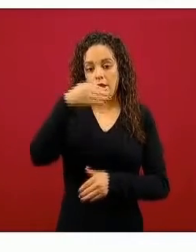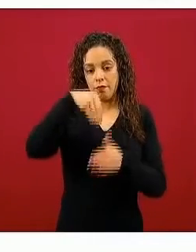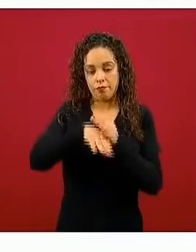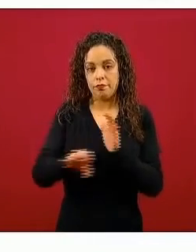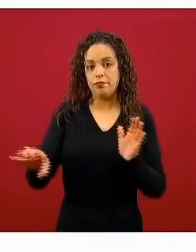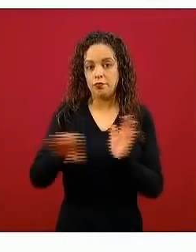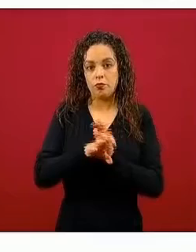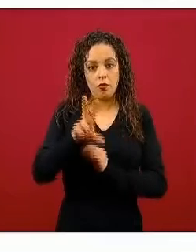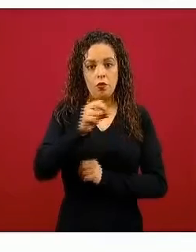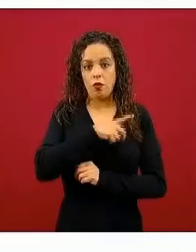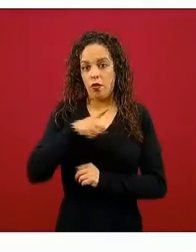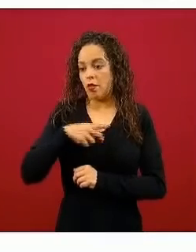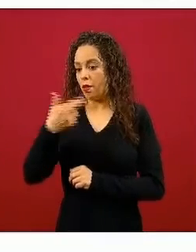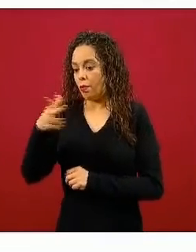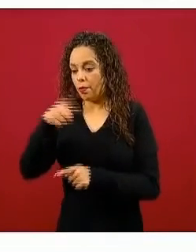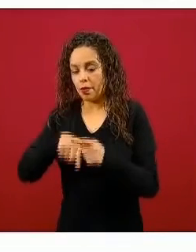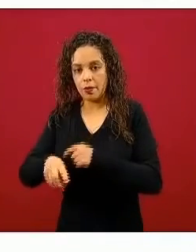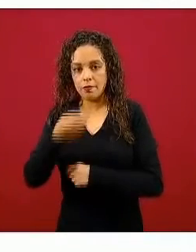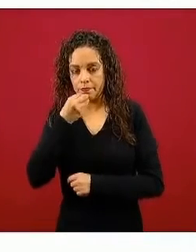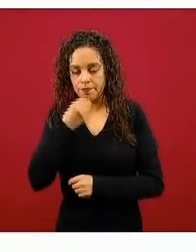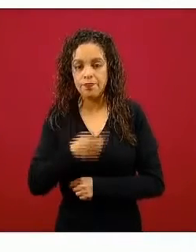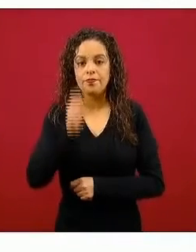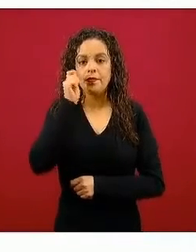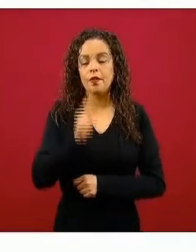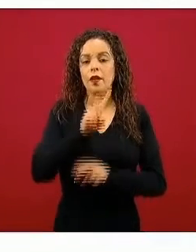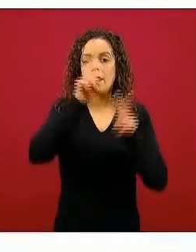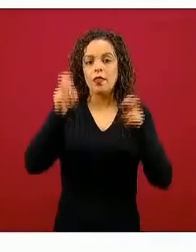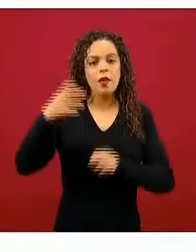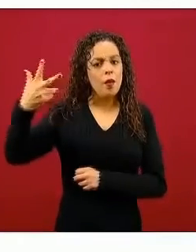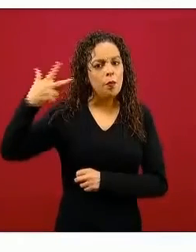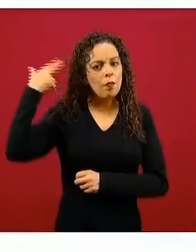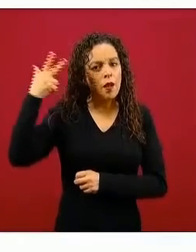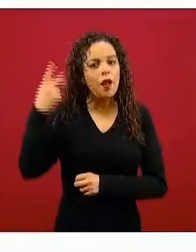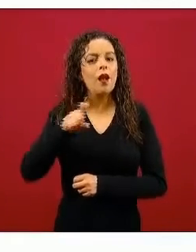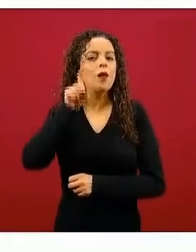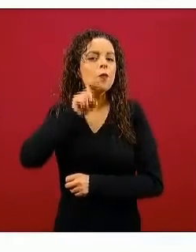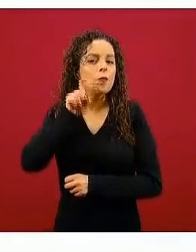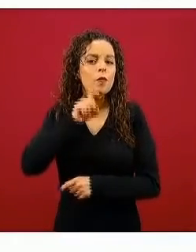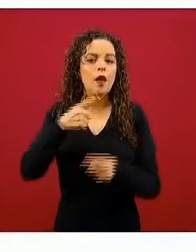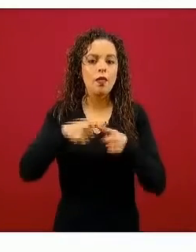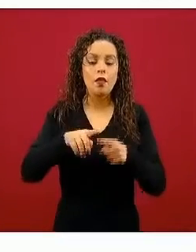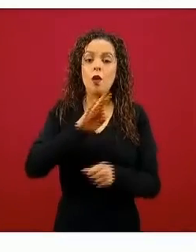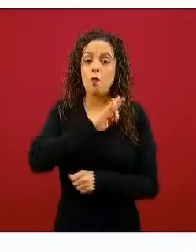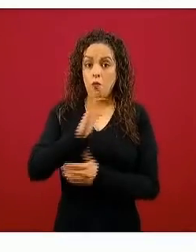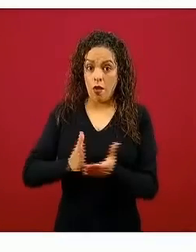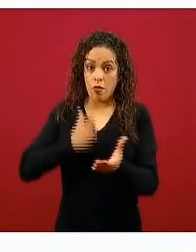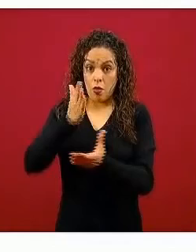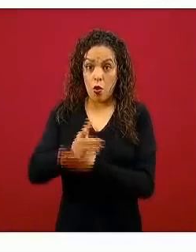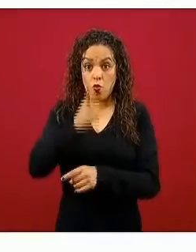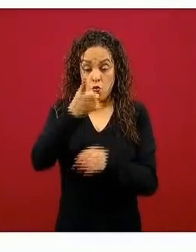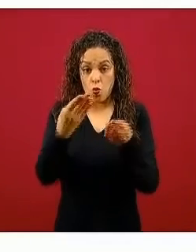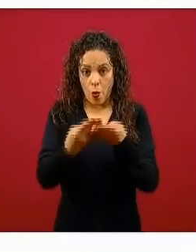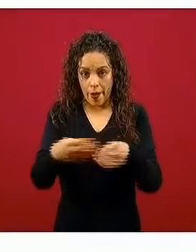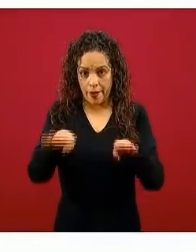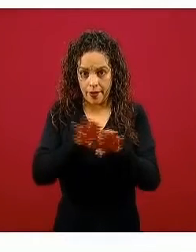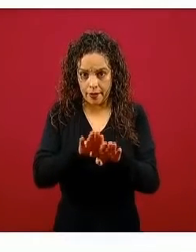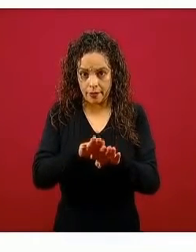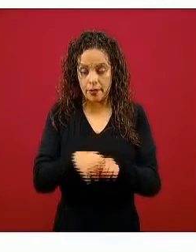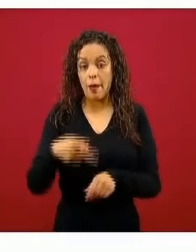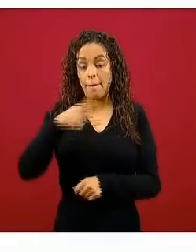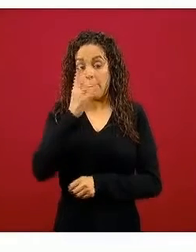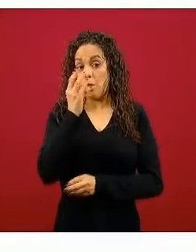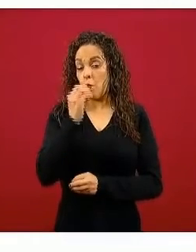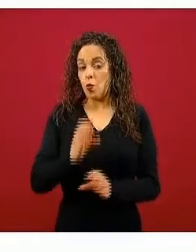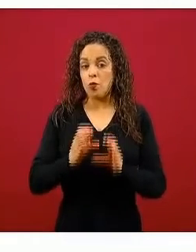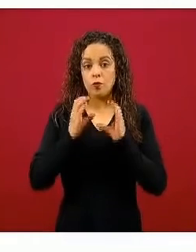que son servicios de peluquería, estética, barberías, etcétera, pueden hacerlos a domicilio siempre y cuando apliquen las medidas